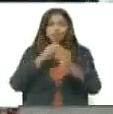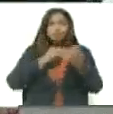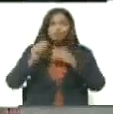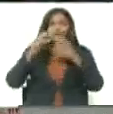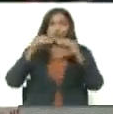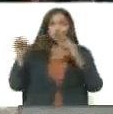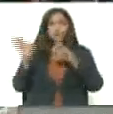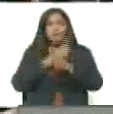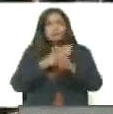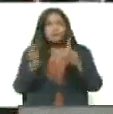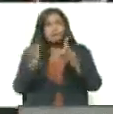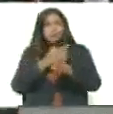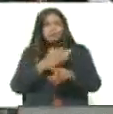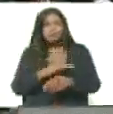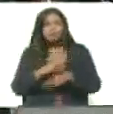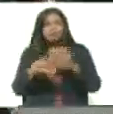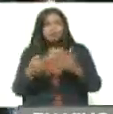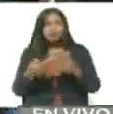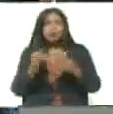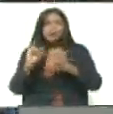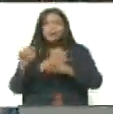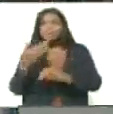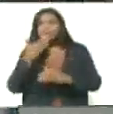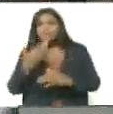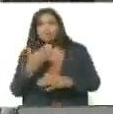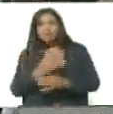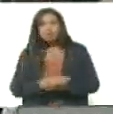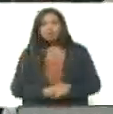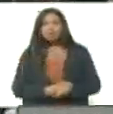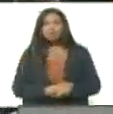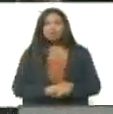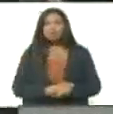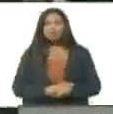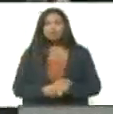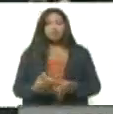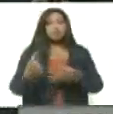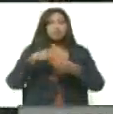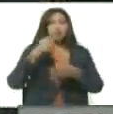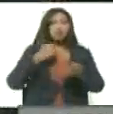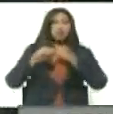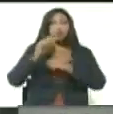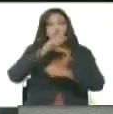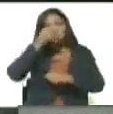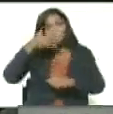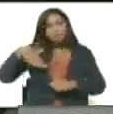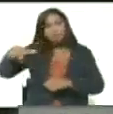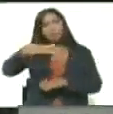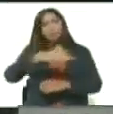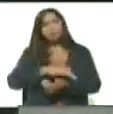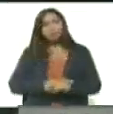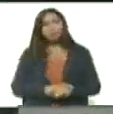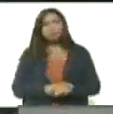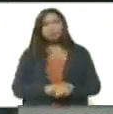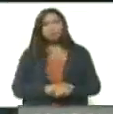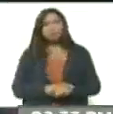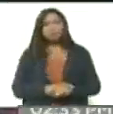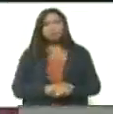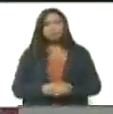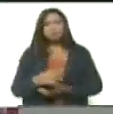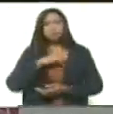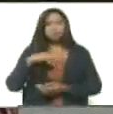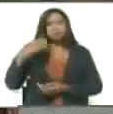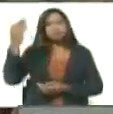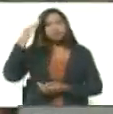las agresiones que ellos pidieron que se infringieran contra nuestro pueblo. Sabemos